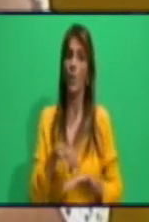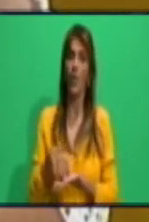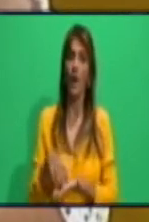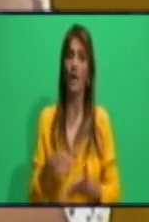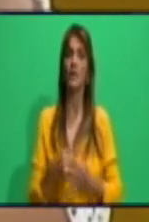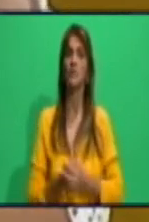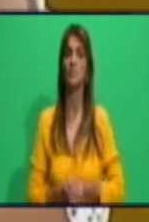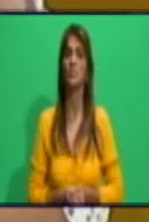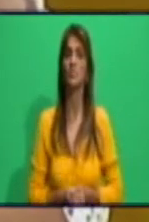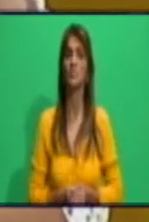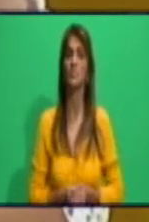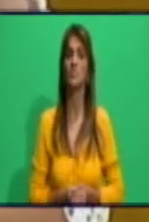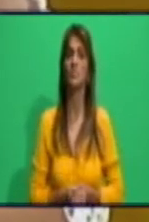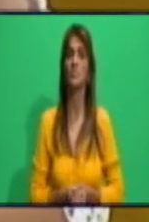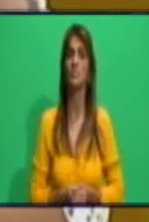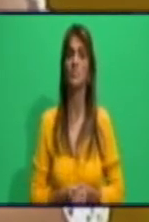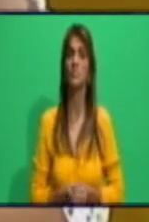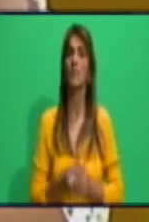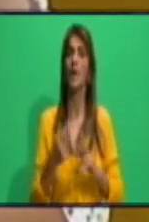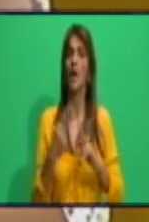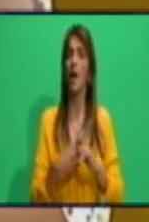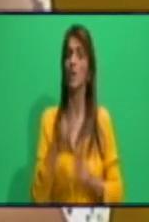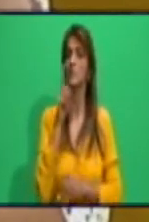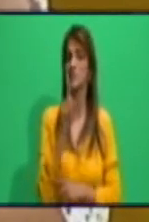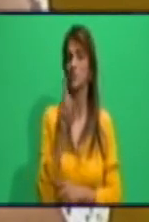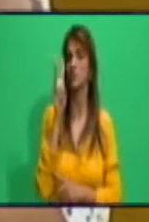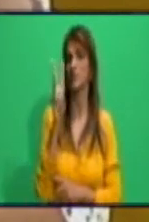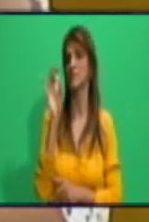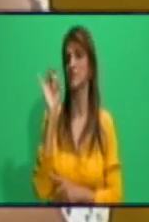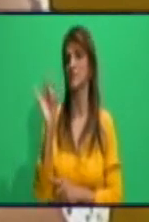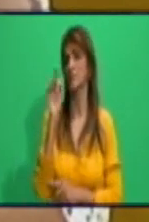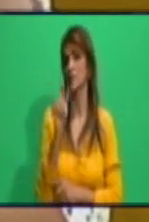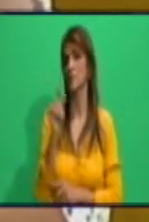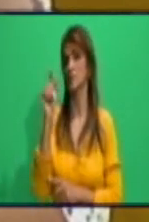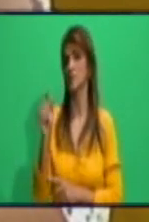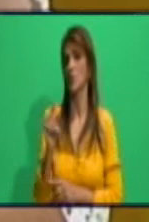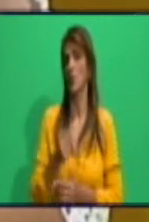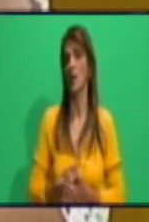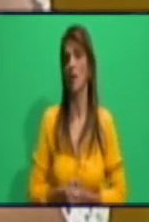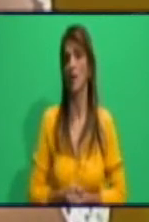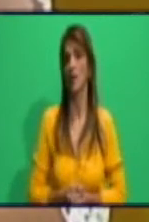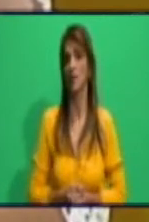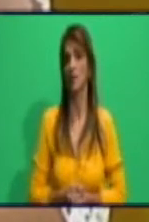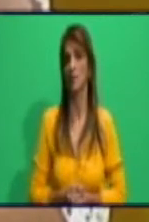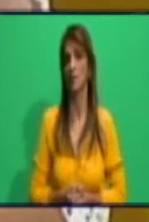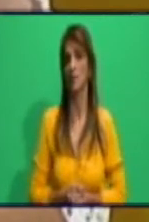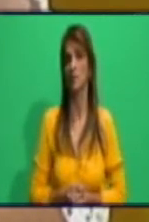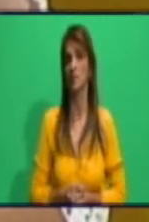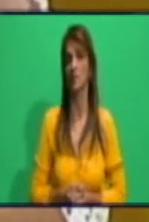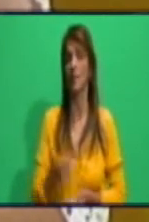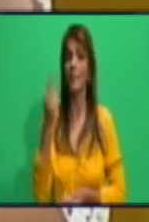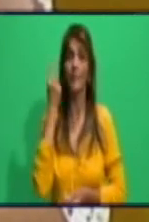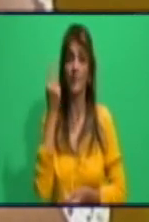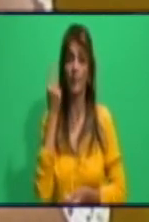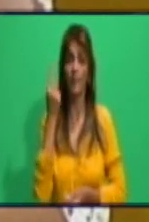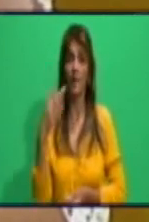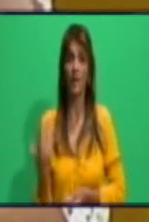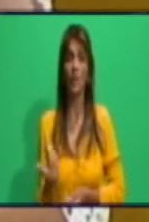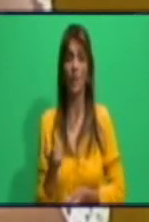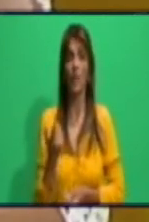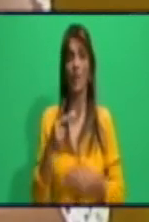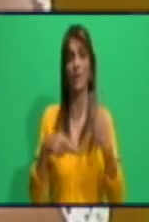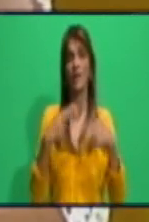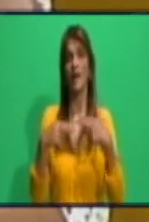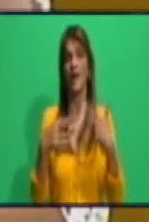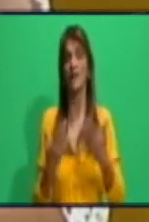y a los 187 consultorios. He ahí. El primer eslabón fundamental, los equipos básicos de salud que